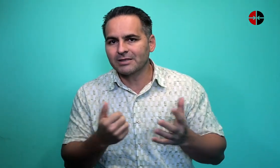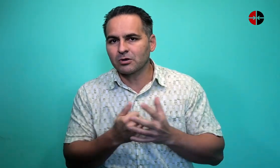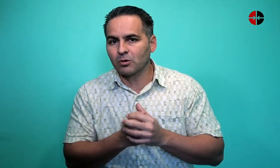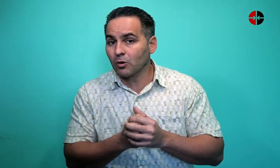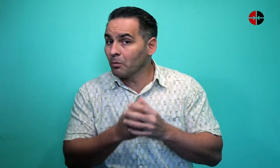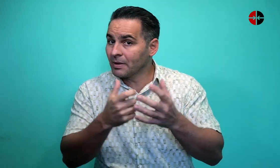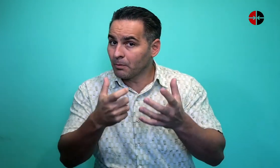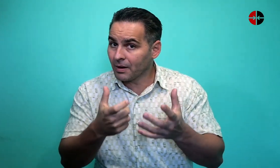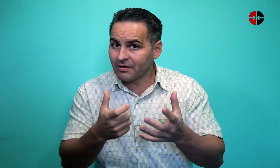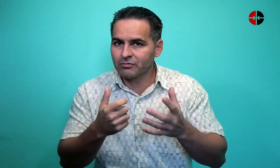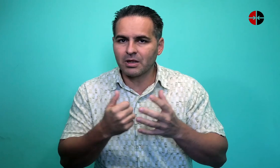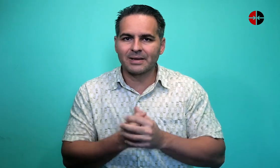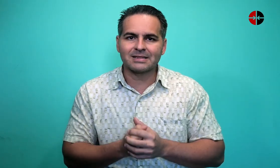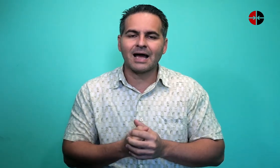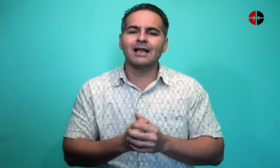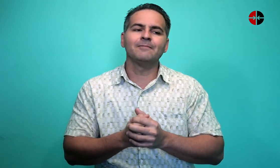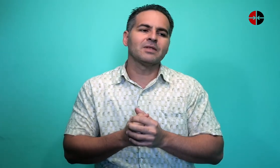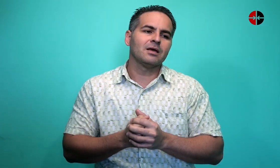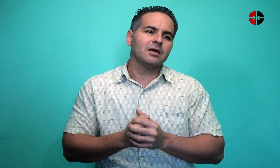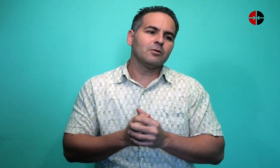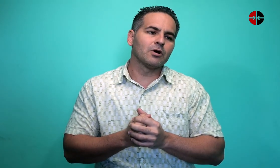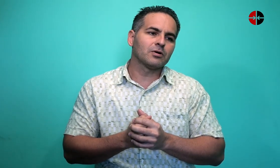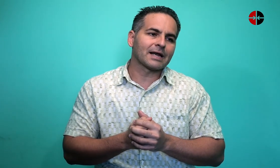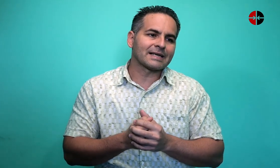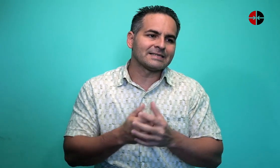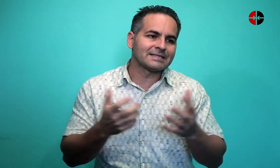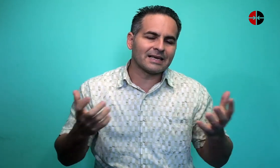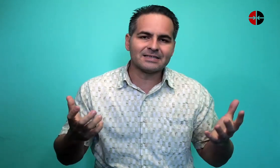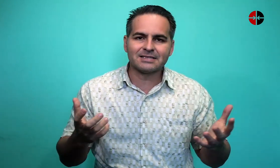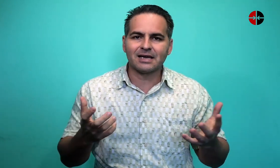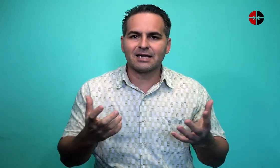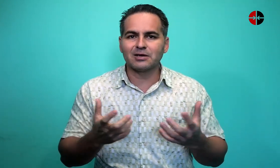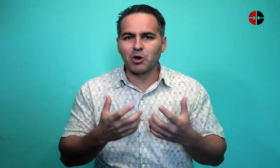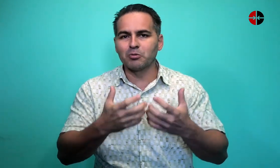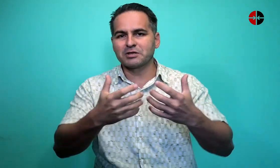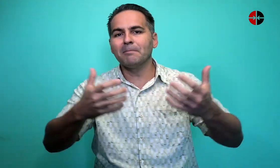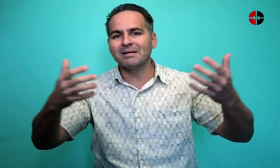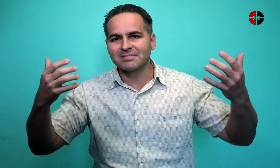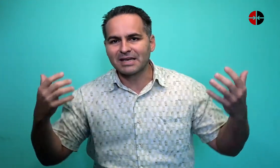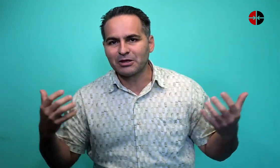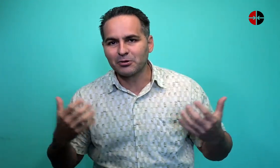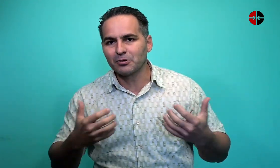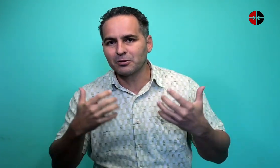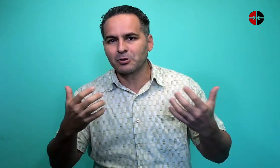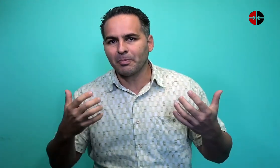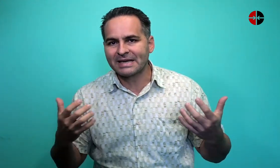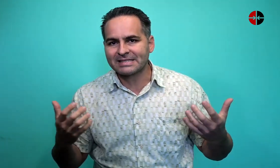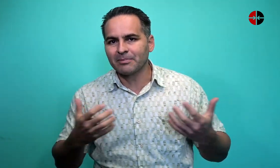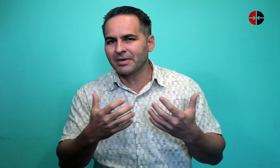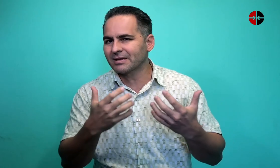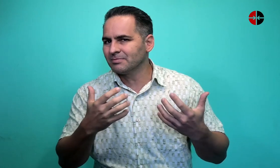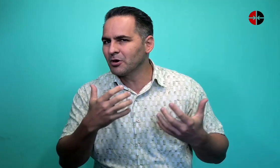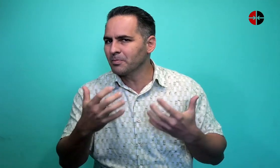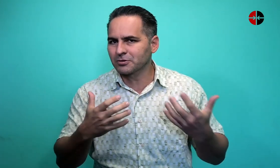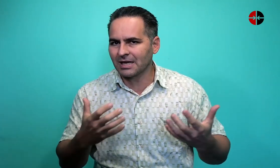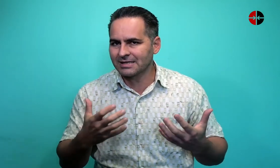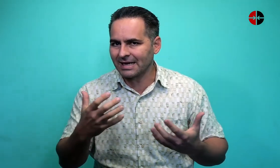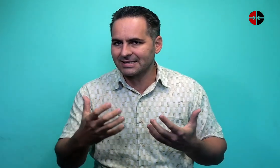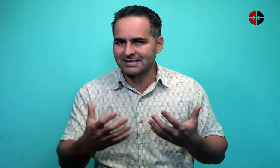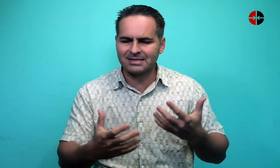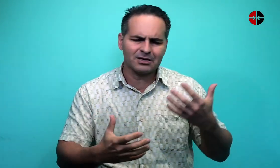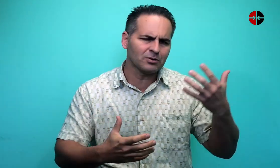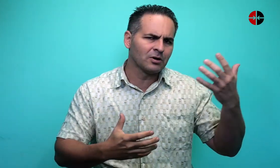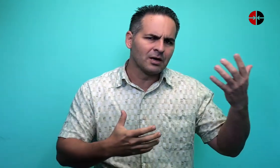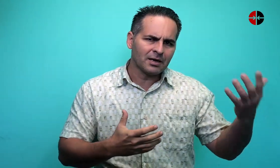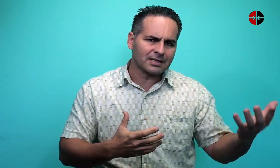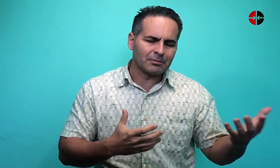a Gustavo Petro en Colombia un país fundamental y bueno la resistencia y cómo se han mantenido no otros países también muy importante